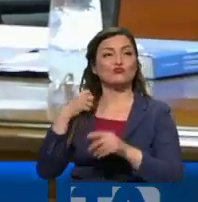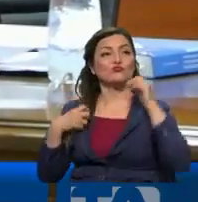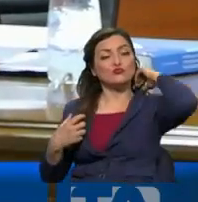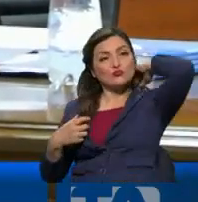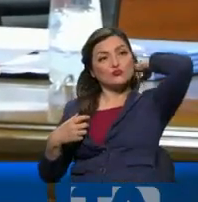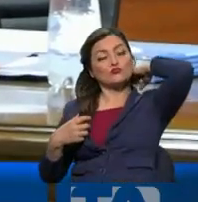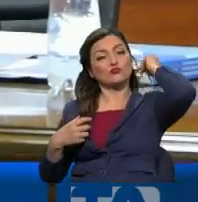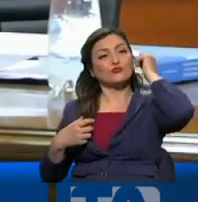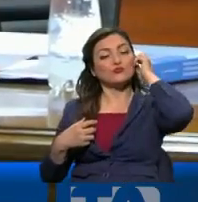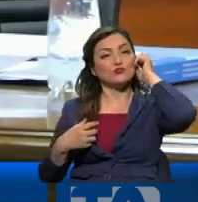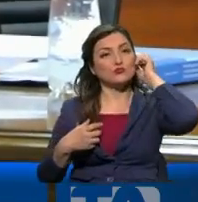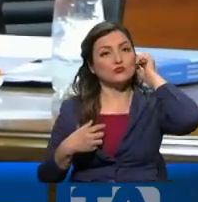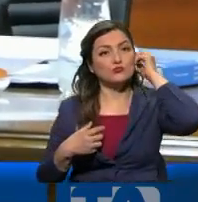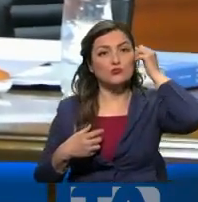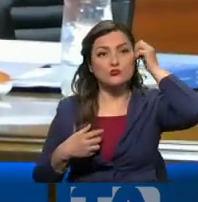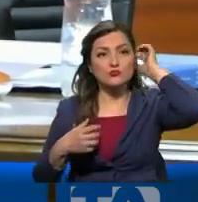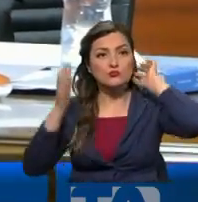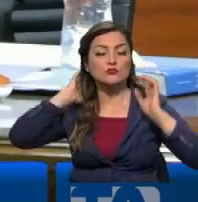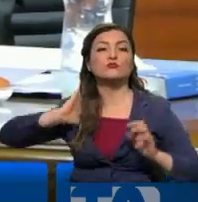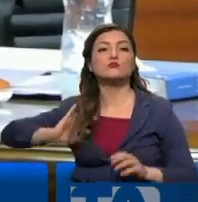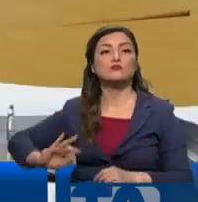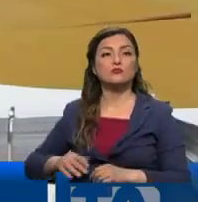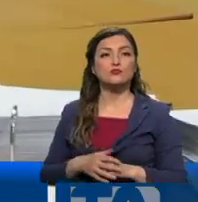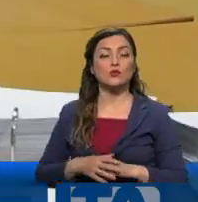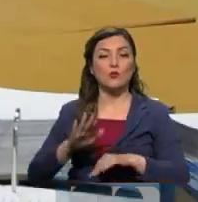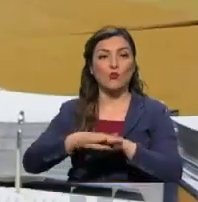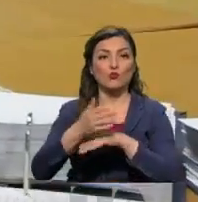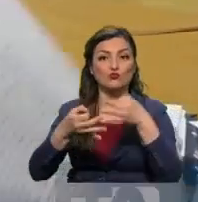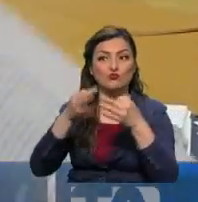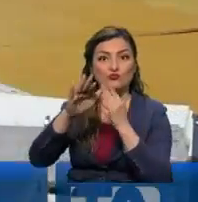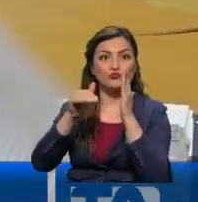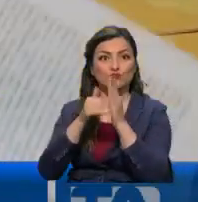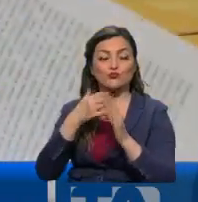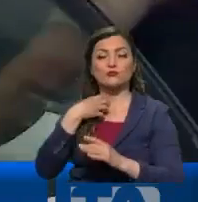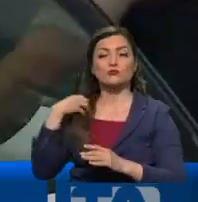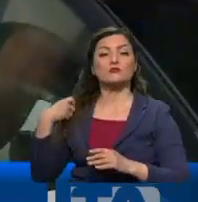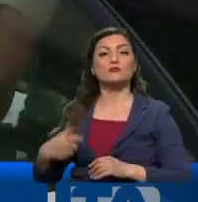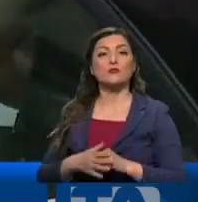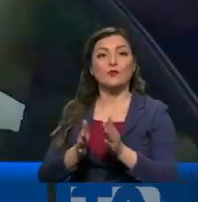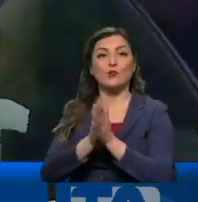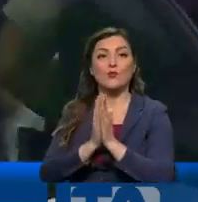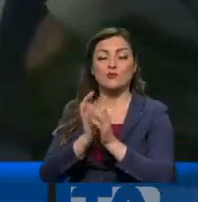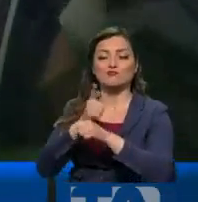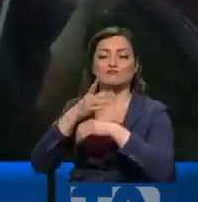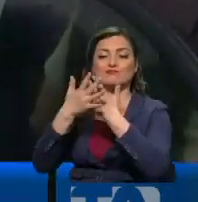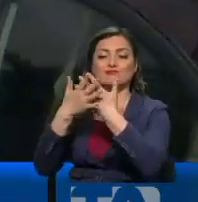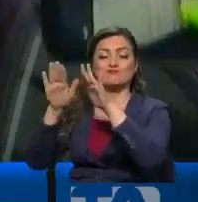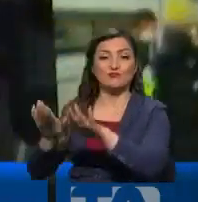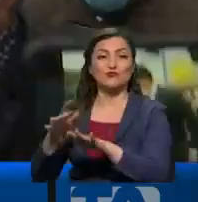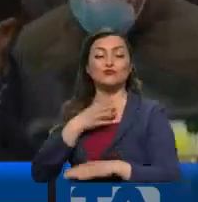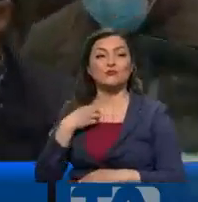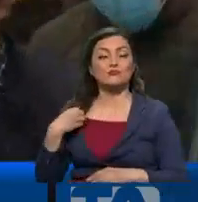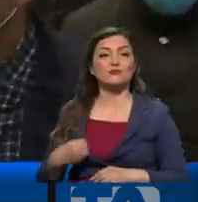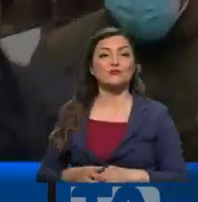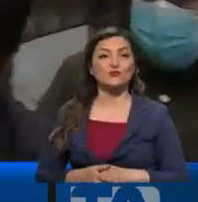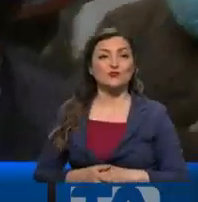ello, solicitó que se dicte auto de llamamiento a juicio en su contra y a lo largo de todo el proceso se mantenga la medida cautelar de prisión preventiva